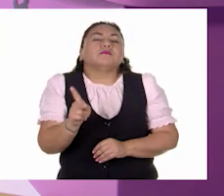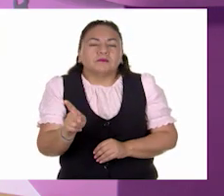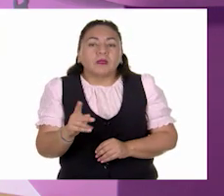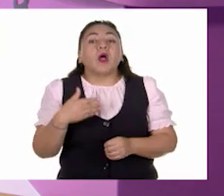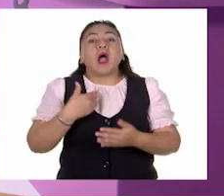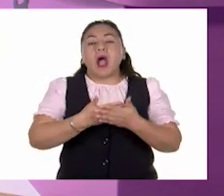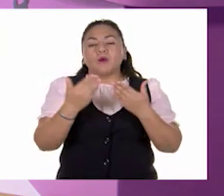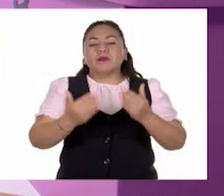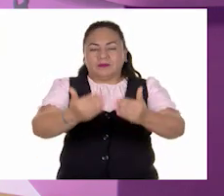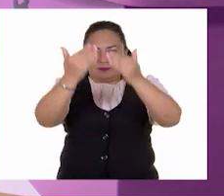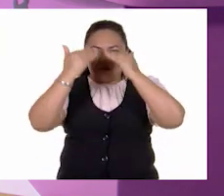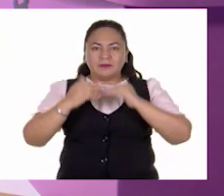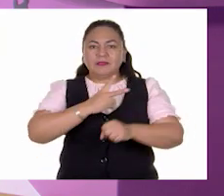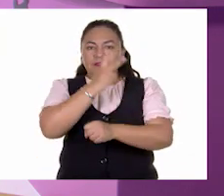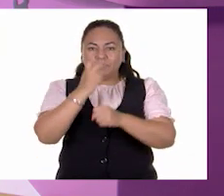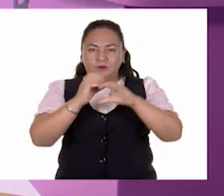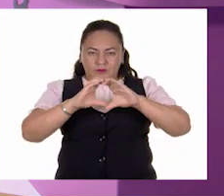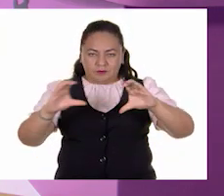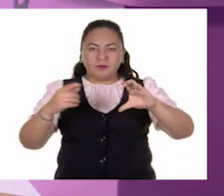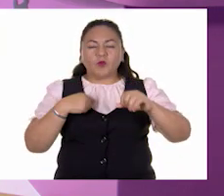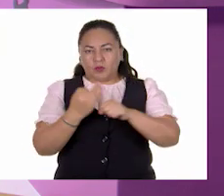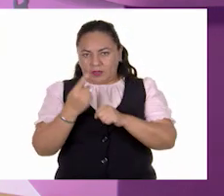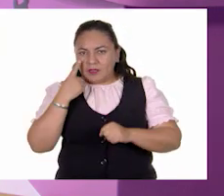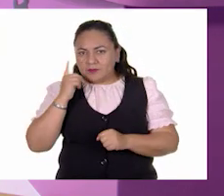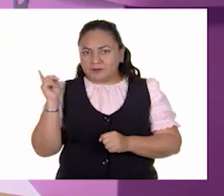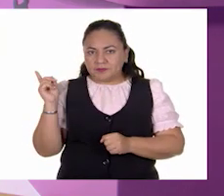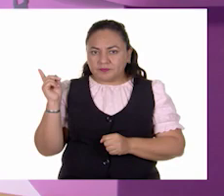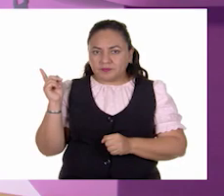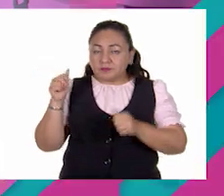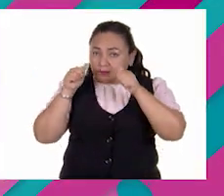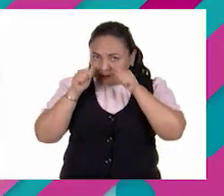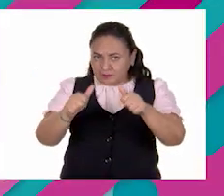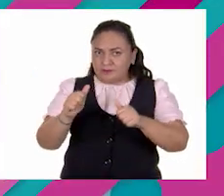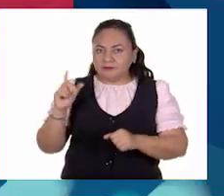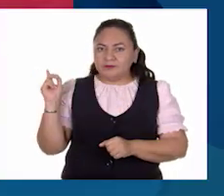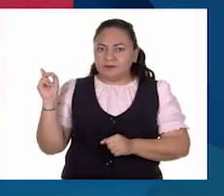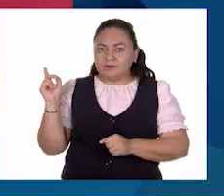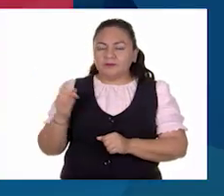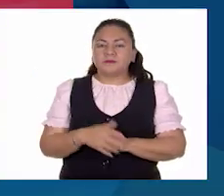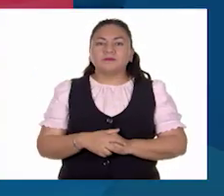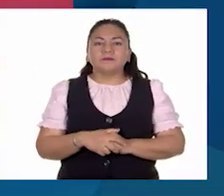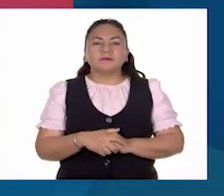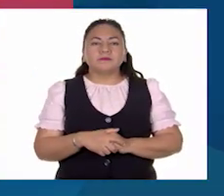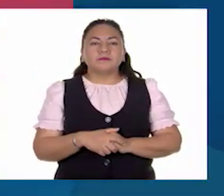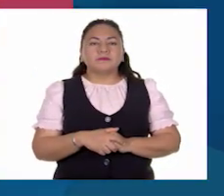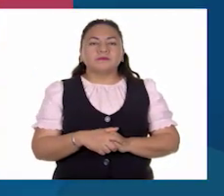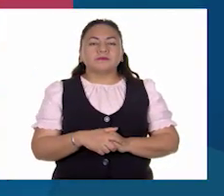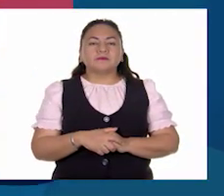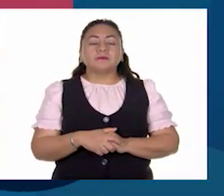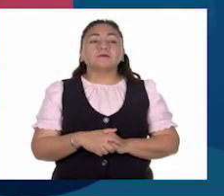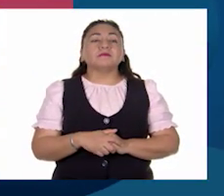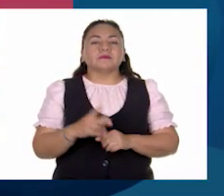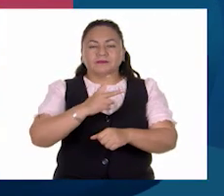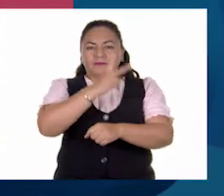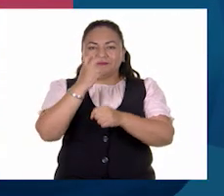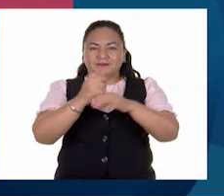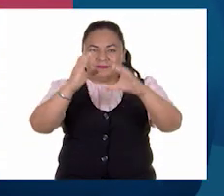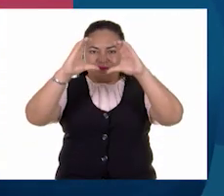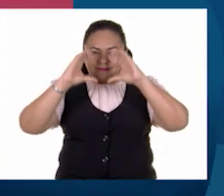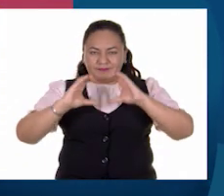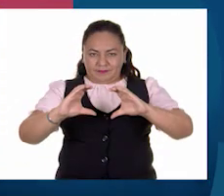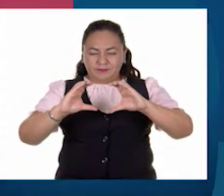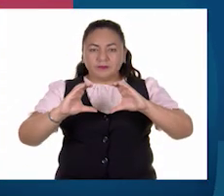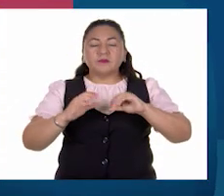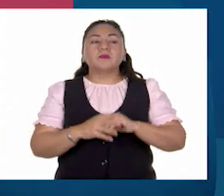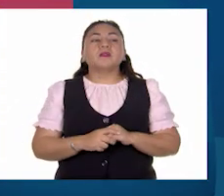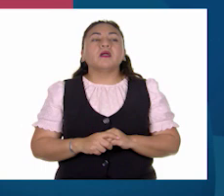la segunda estrofa del poema. Vamos a verlo, muy atentos, ¿sí? Dice así, segunda estrofa.